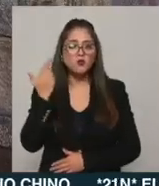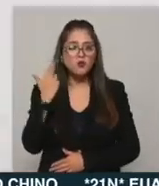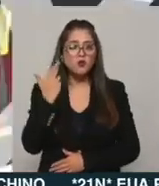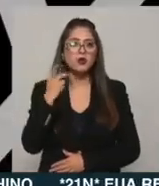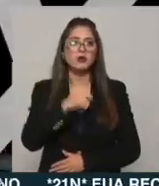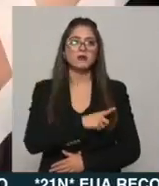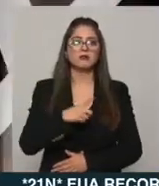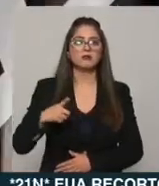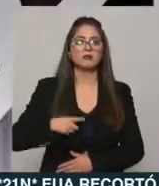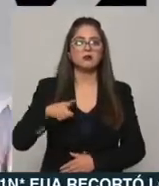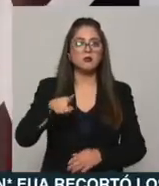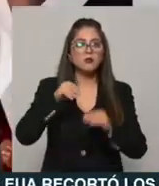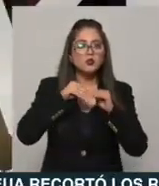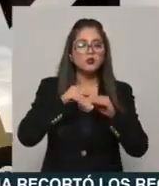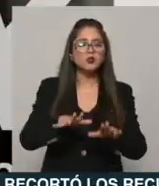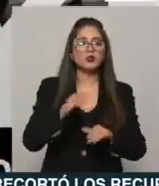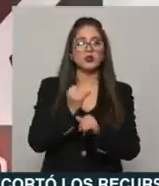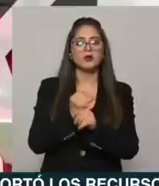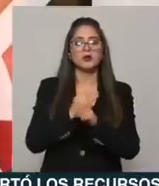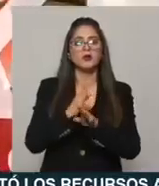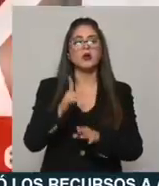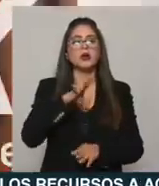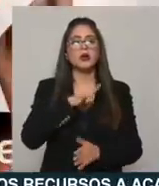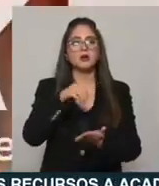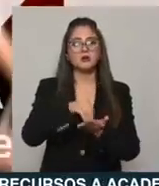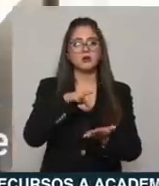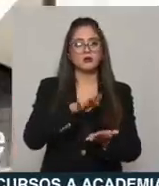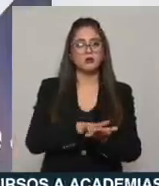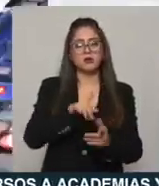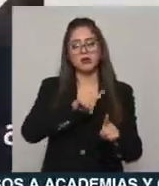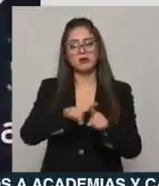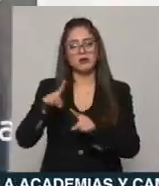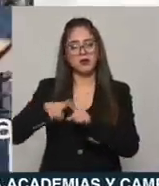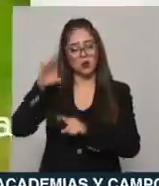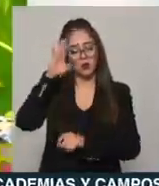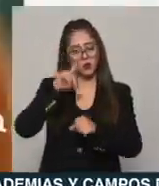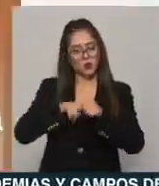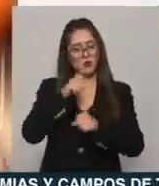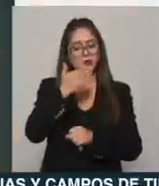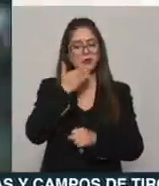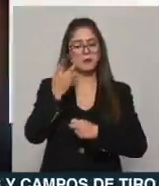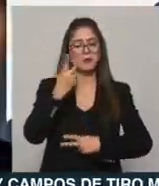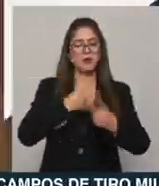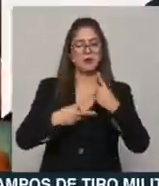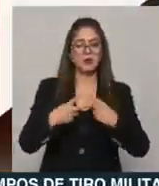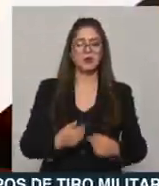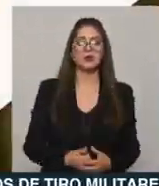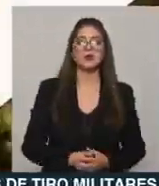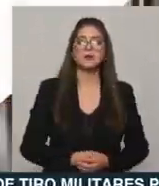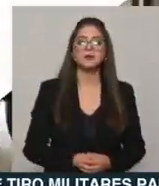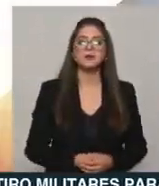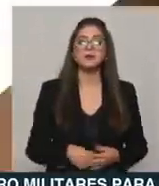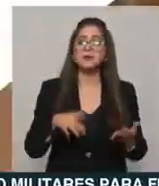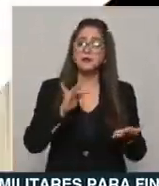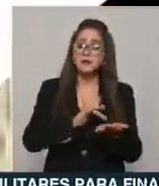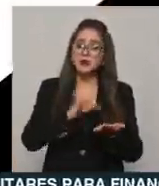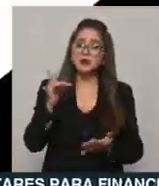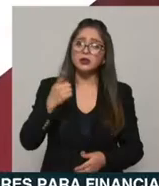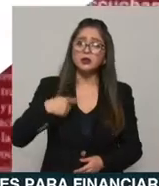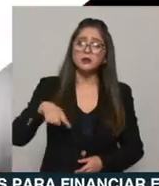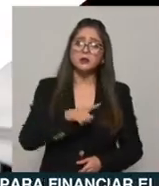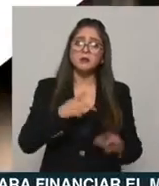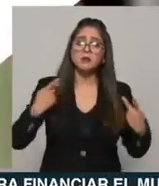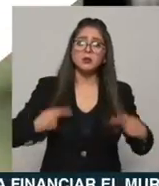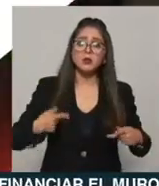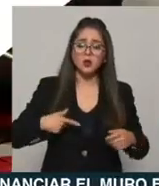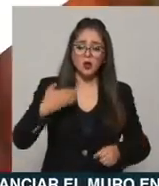Tenemos que escucharla porque parte de su información incluye la agenda cultural. Brenda, bienvenida. Muchísimas gracias, Ale. Muchas gracias a todas las personas que hacen posible que estemos el